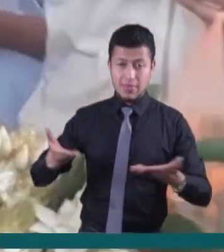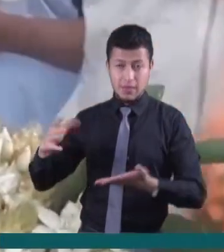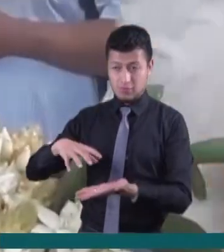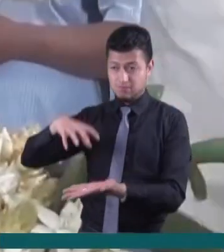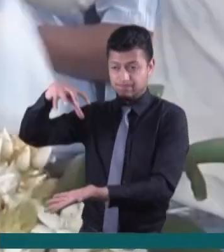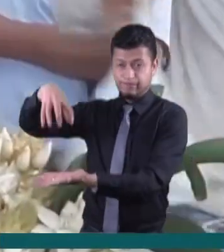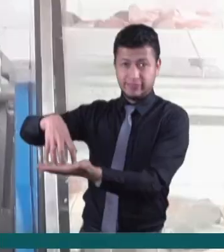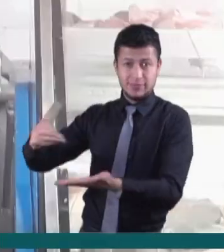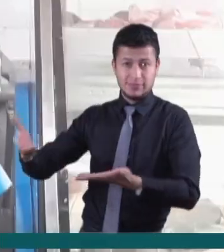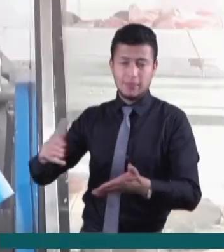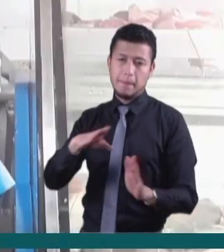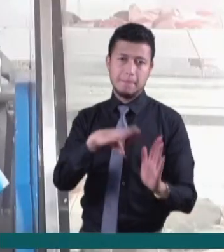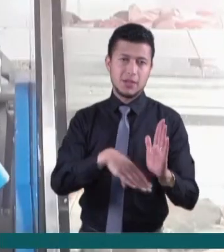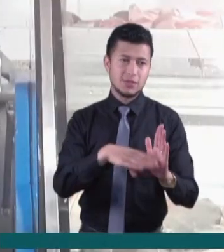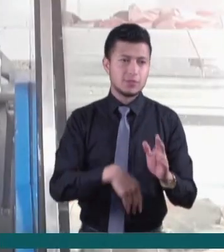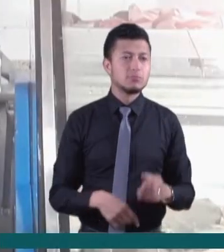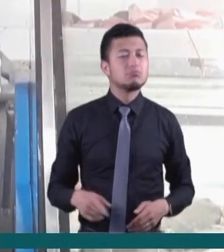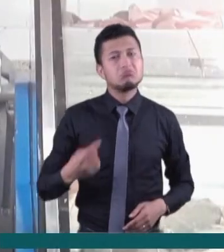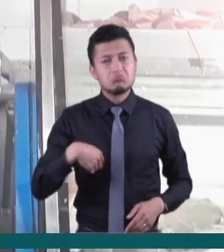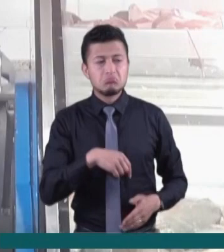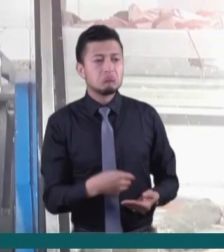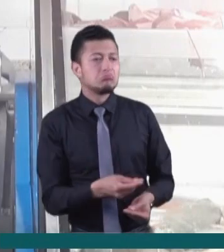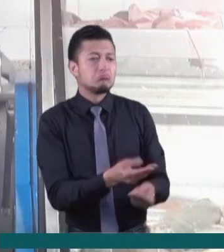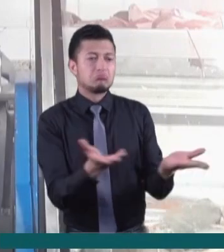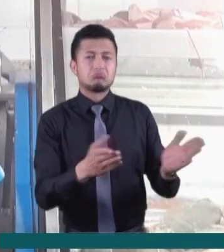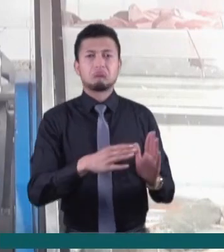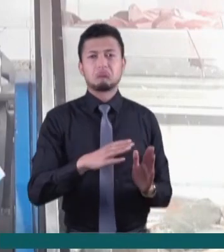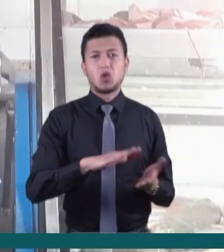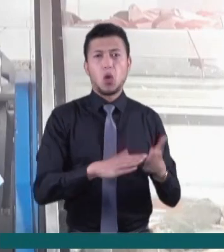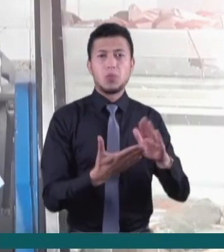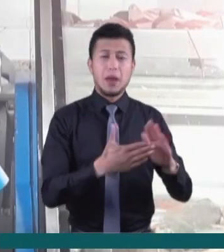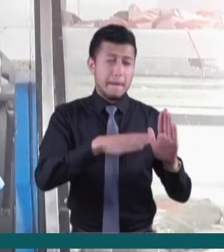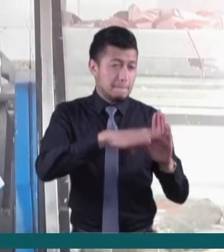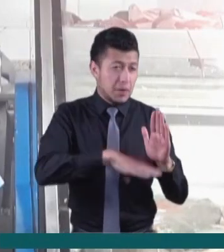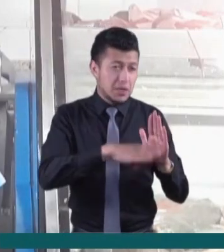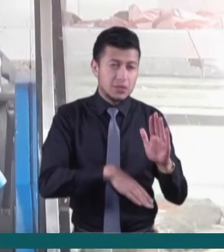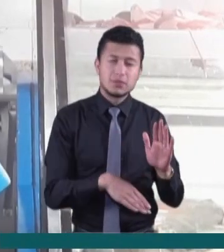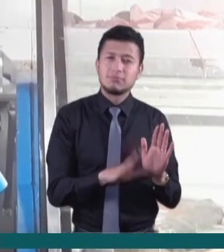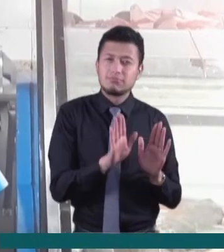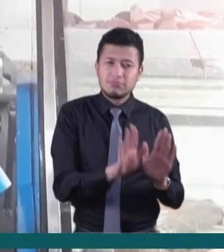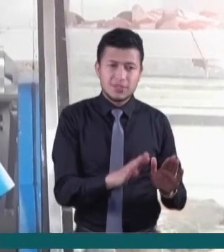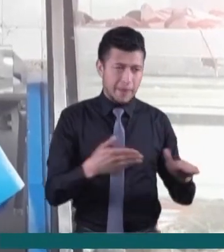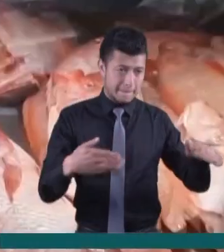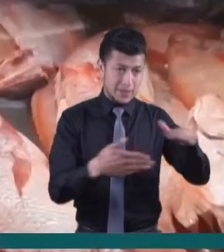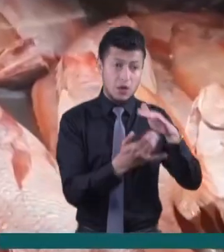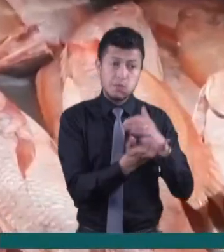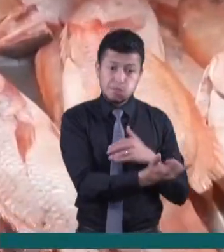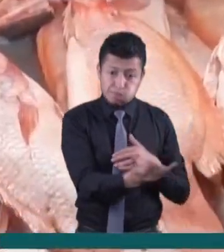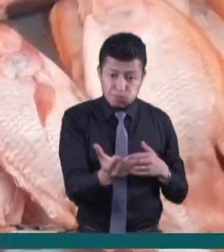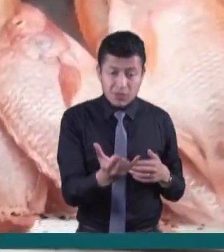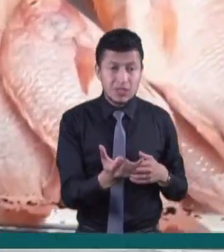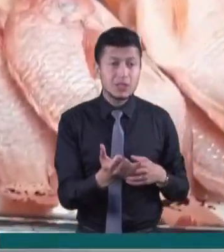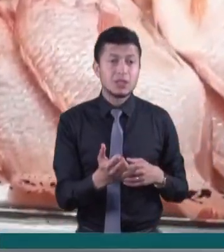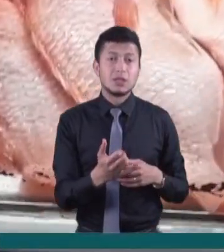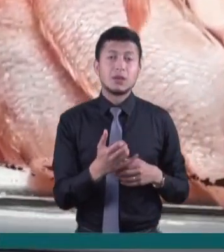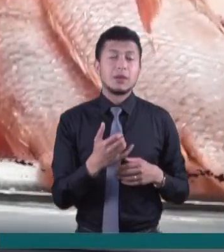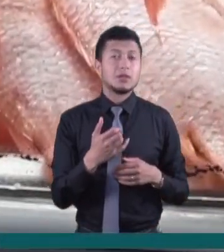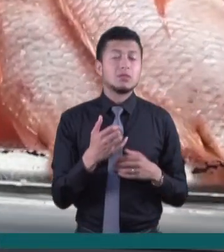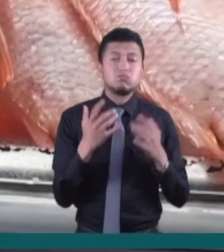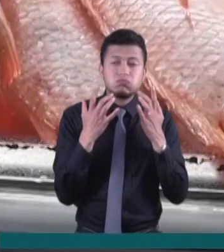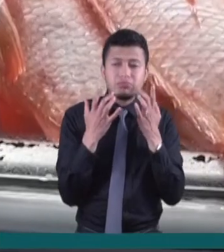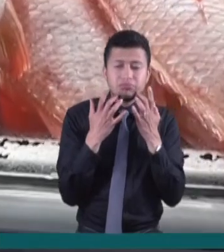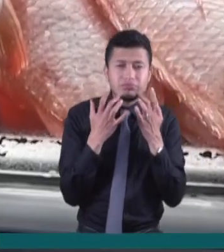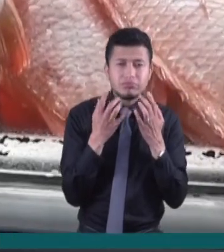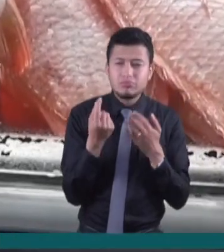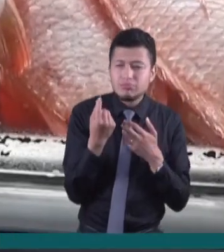de cadena. Pero estamos pregando a conseguir precio más bajo para darle a la comunidad el precio más bajo que se pueda del pescado, empezando porque aquí encuentran las